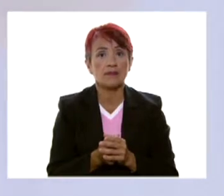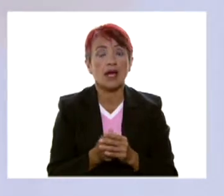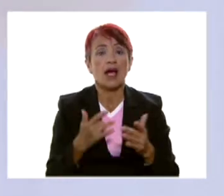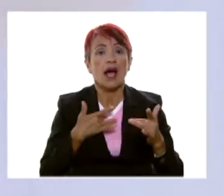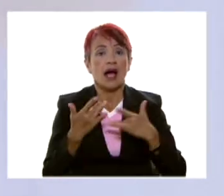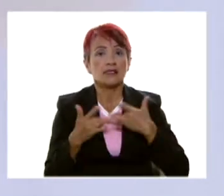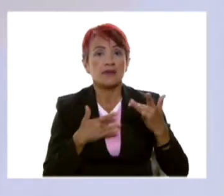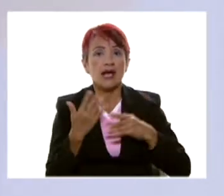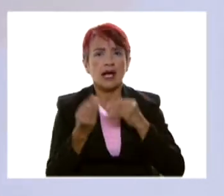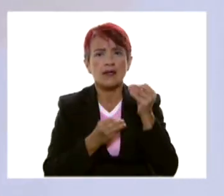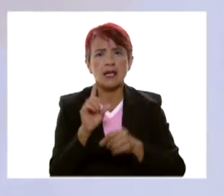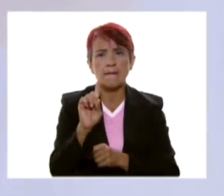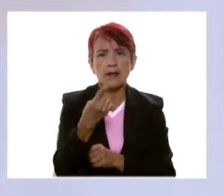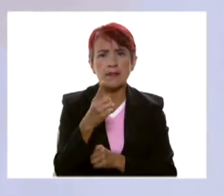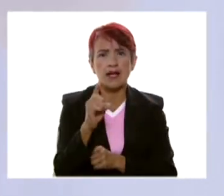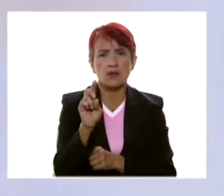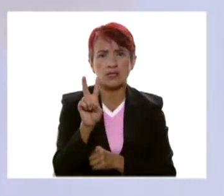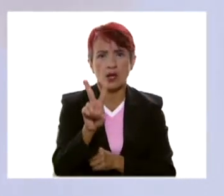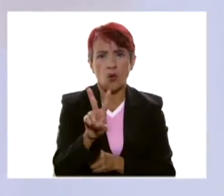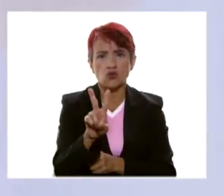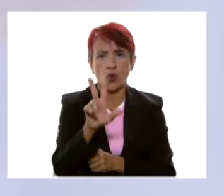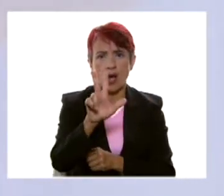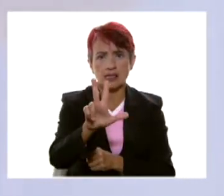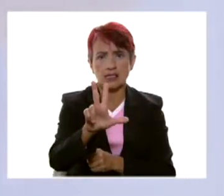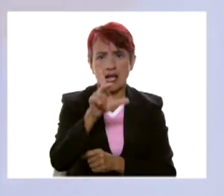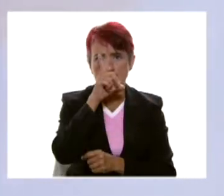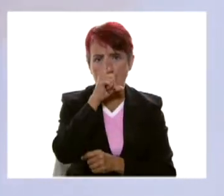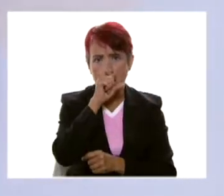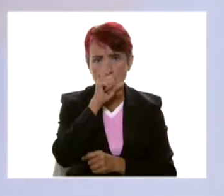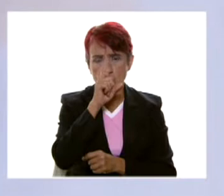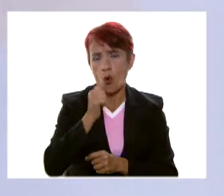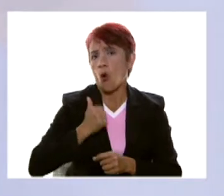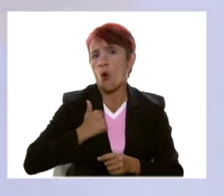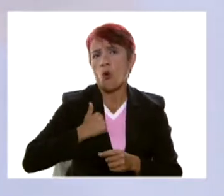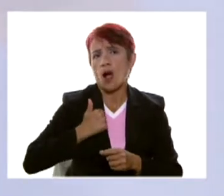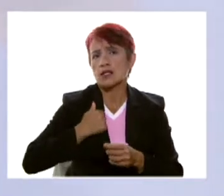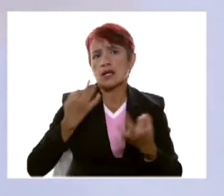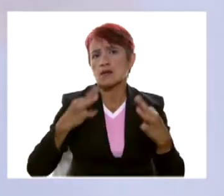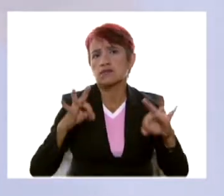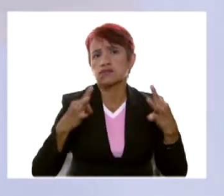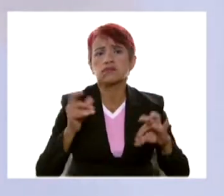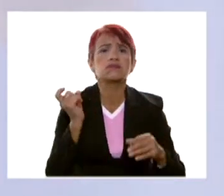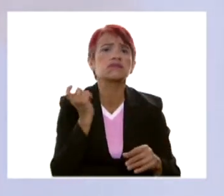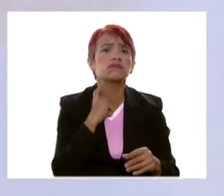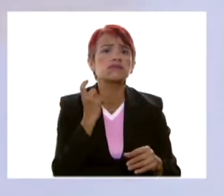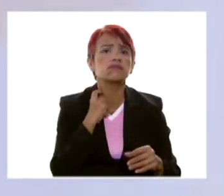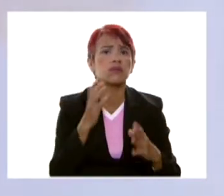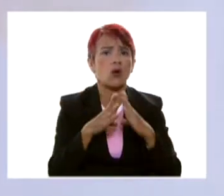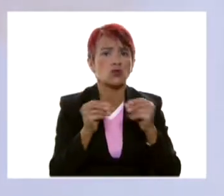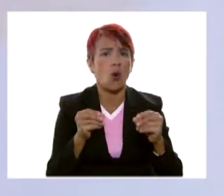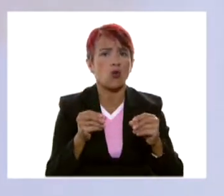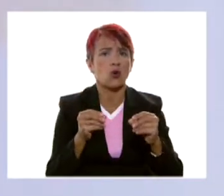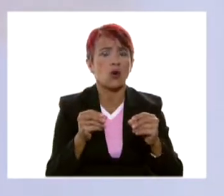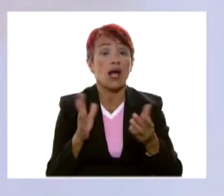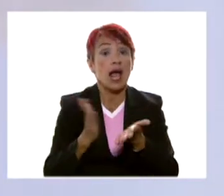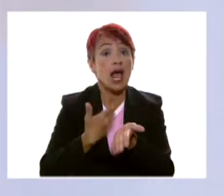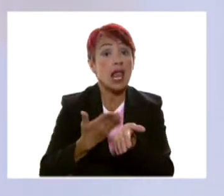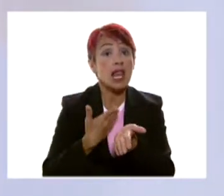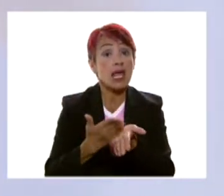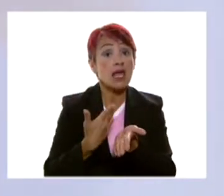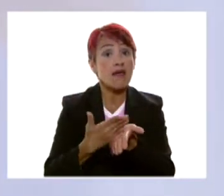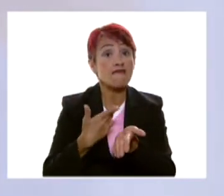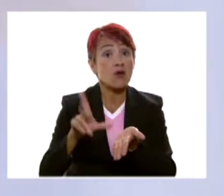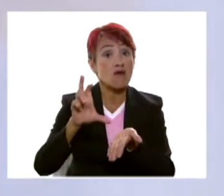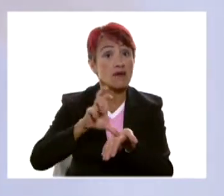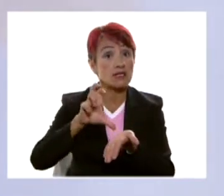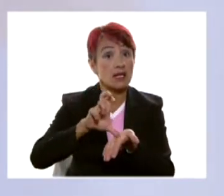actividades que va a realizar primer año, segundo año y tercer año. Pueden utilizar cualquier material de reciclaje, ya se los dije, utilicen la colección Bicentenario, que allí podrán